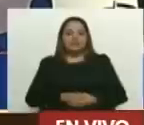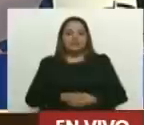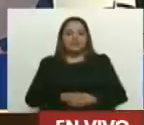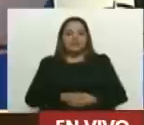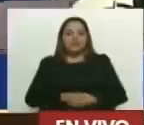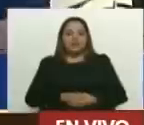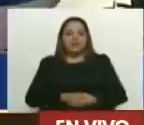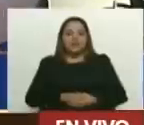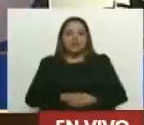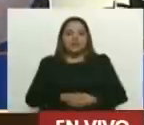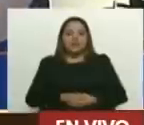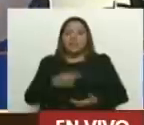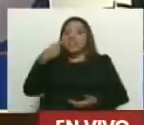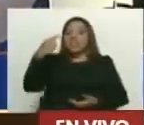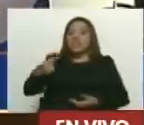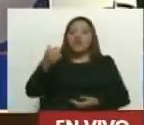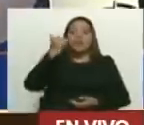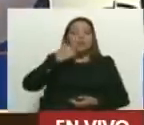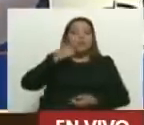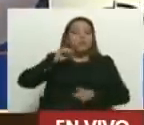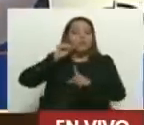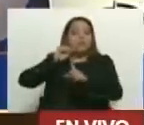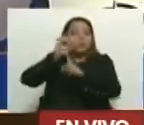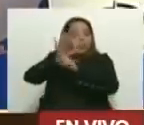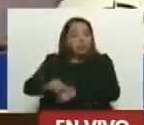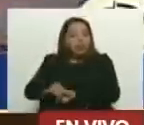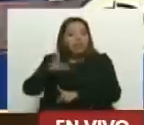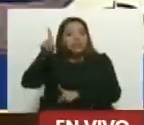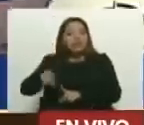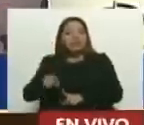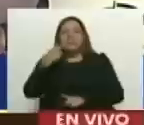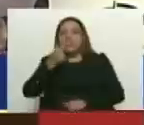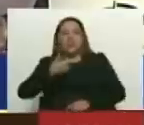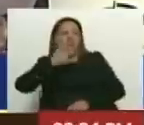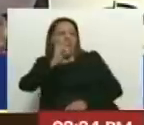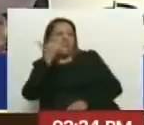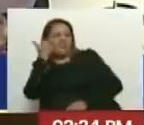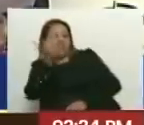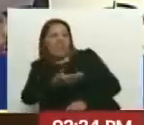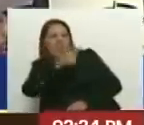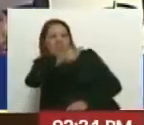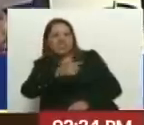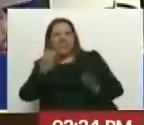ofendió, sino mandó a borrarlo, porque eso afeaba la ciudad.